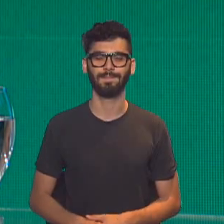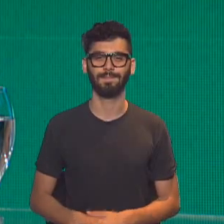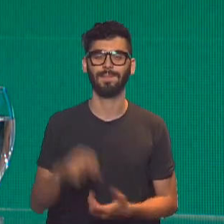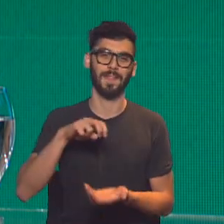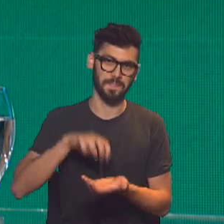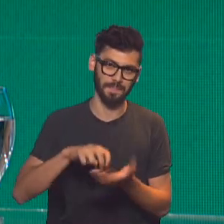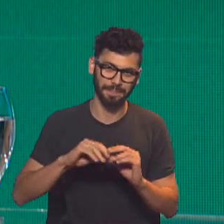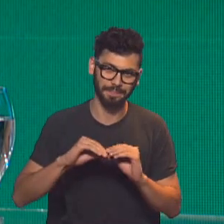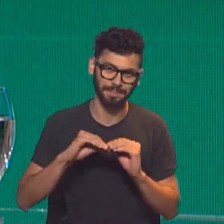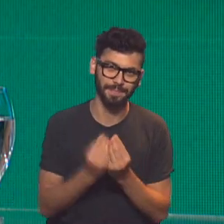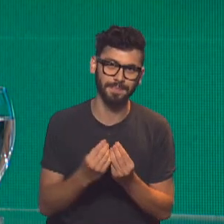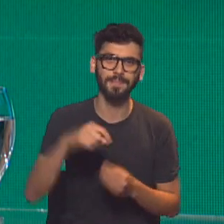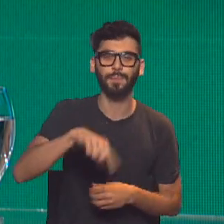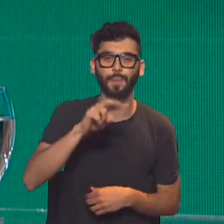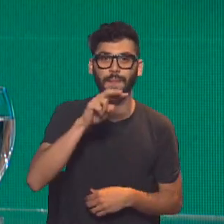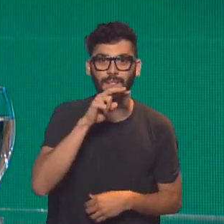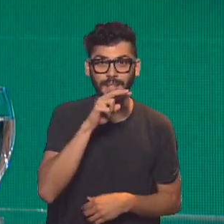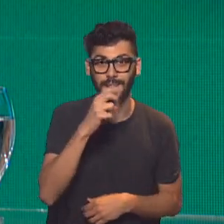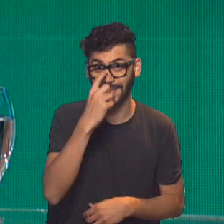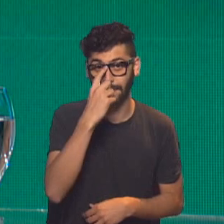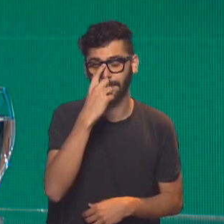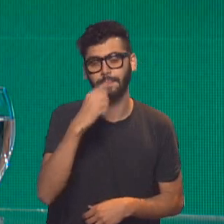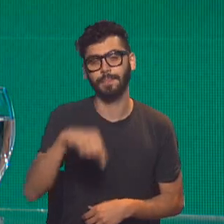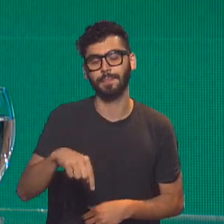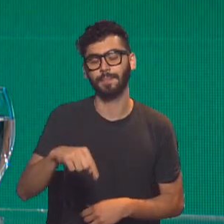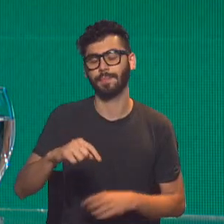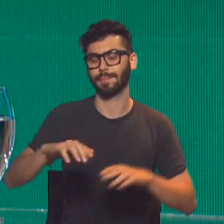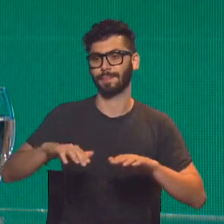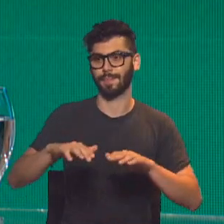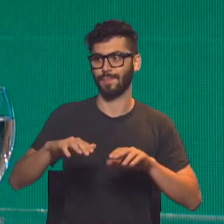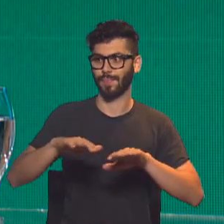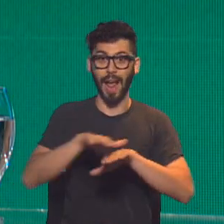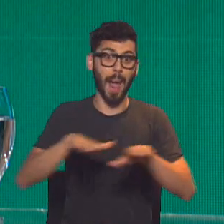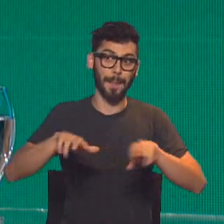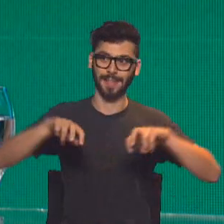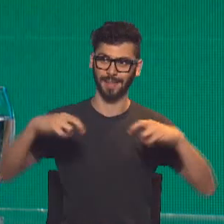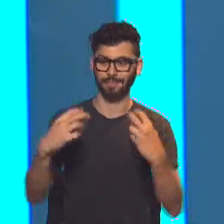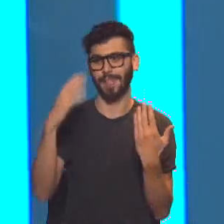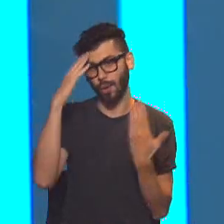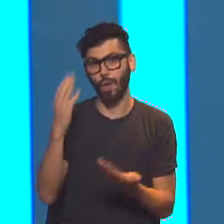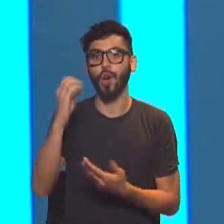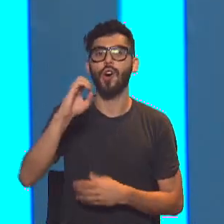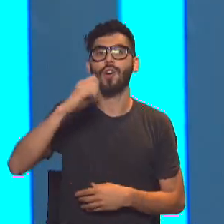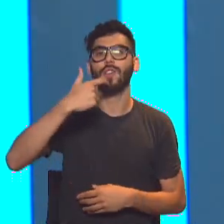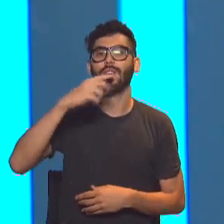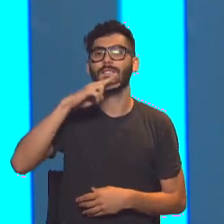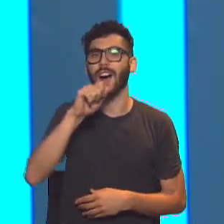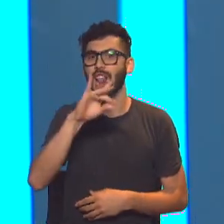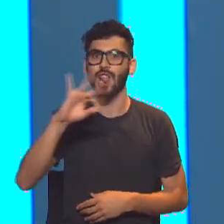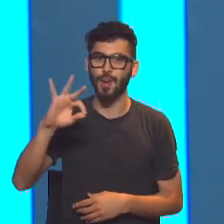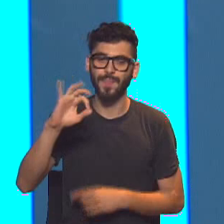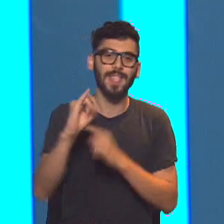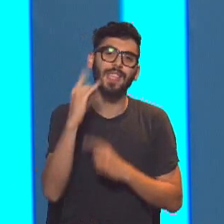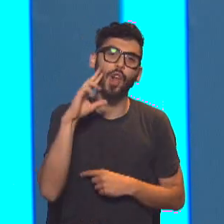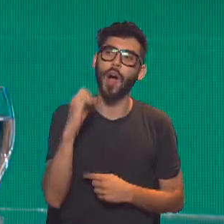Cierre de edición para este día viernes. Saludo a la mesa y nos metemos ya en los temas de la jornada. Osvaldo Quiroga, bienvenido, buenas noches. Buenas noches, ¿qué tal?